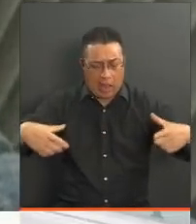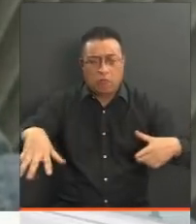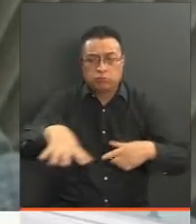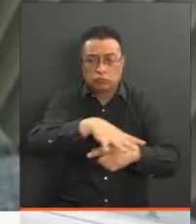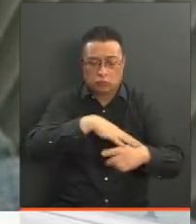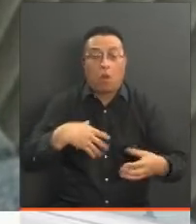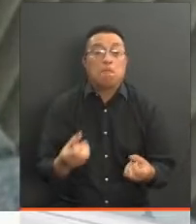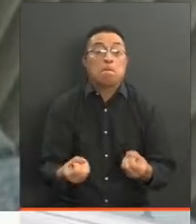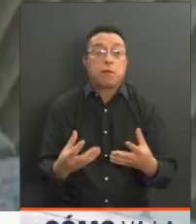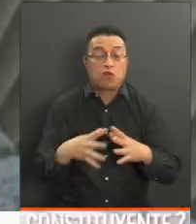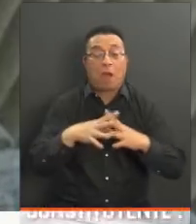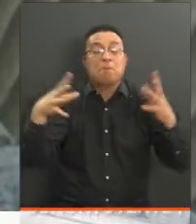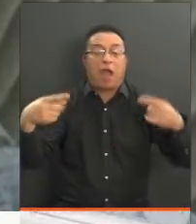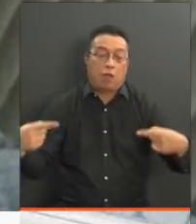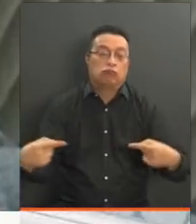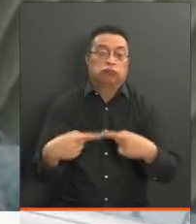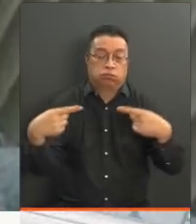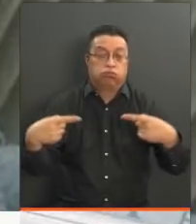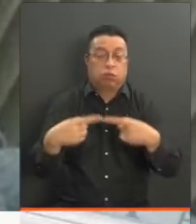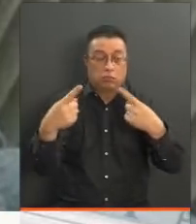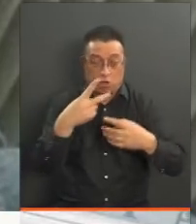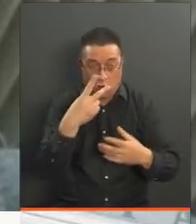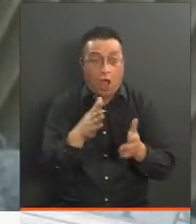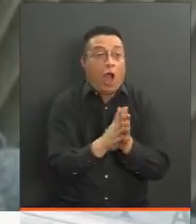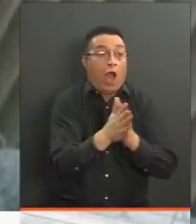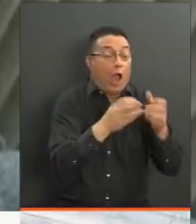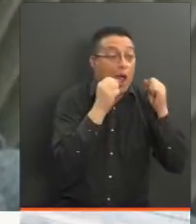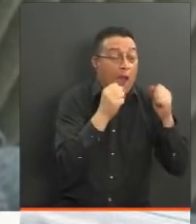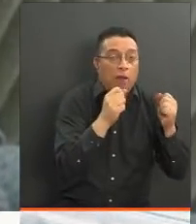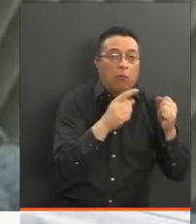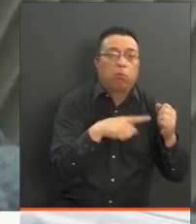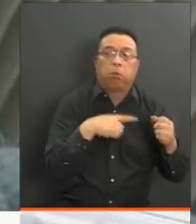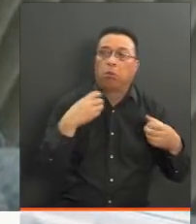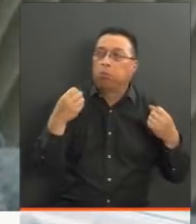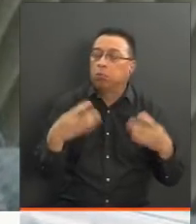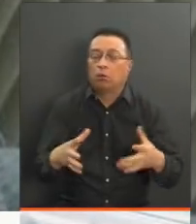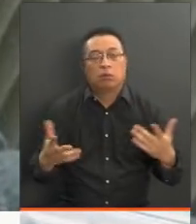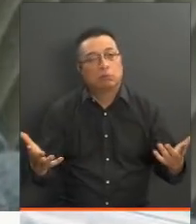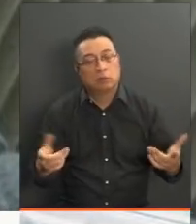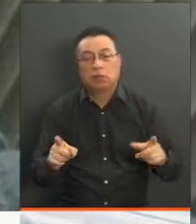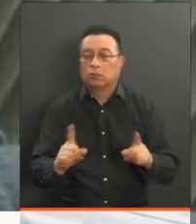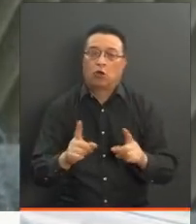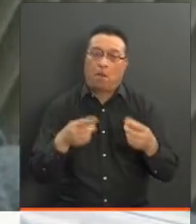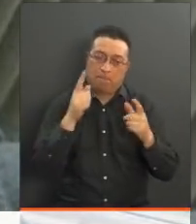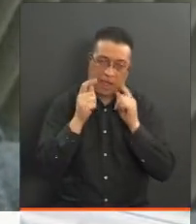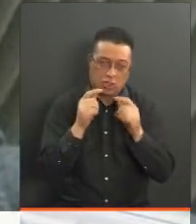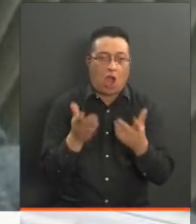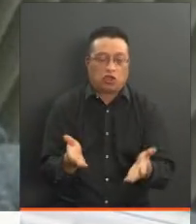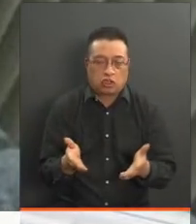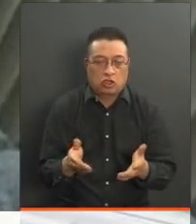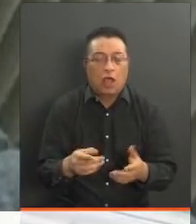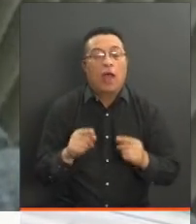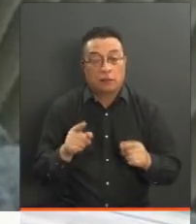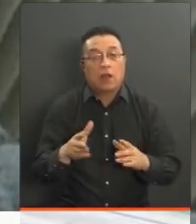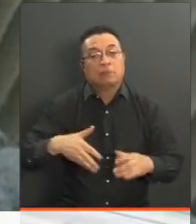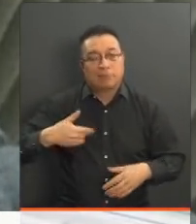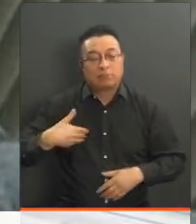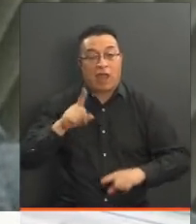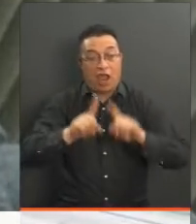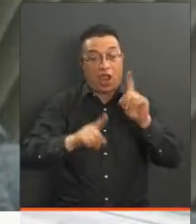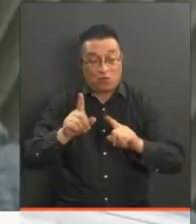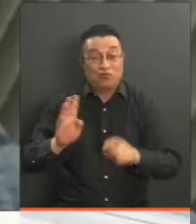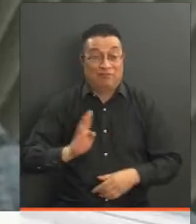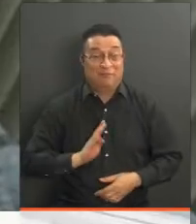generar mucho más conflictos, expectativas que probablemente no se van a poder cumplir. Y eso me parece muy peligroso. Lamento que algunos convencionales, sabiendo